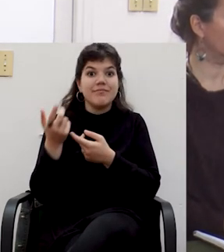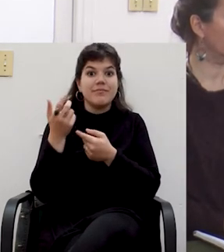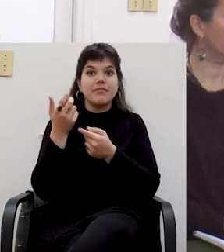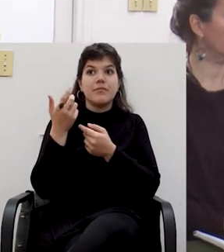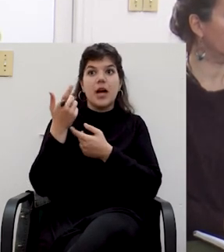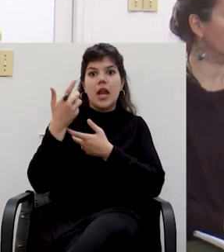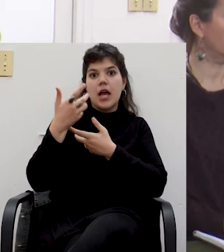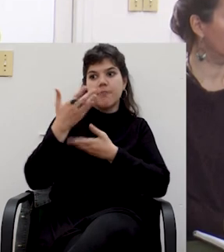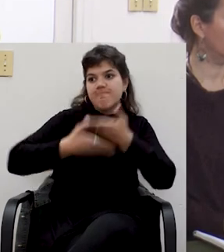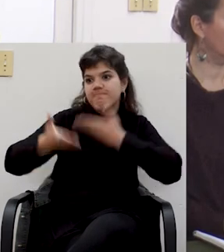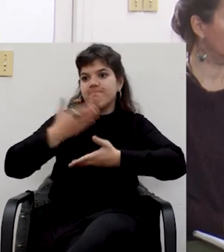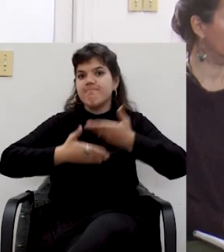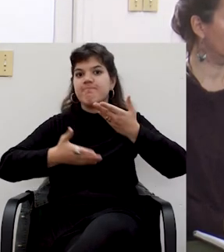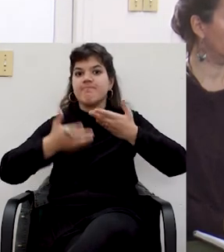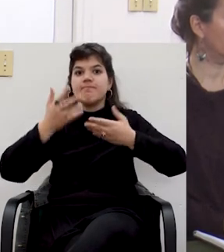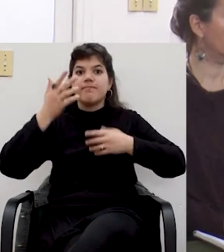transversales,